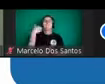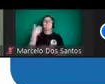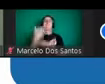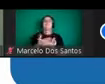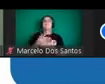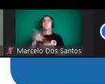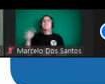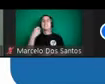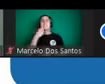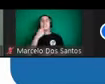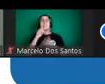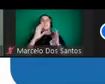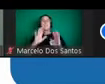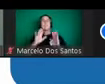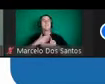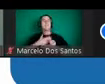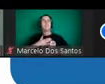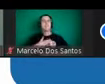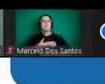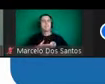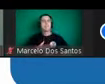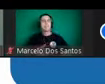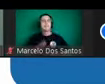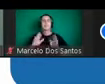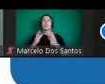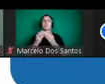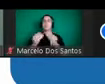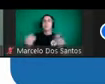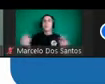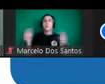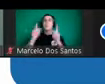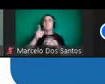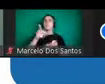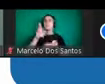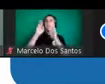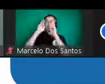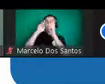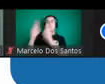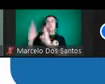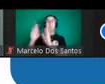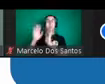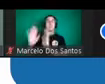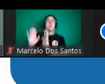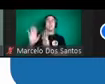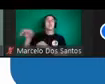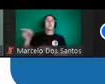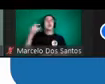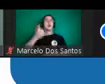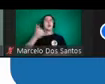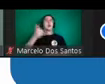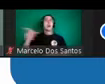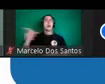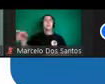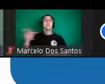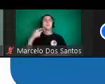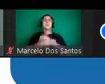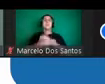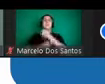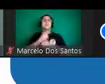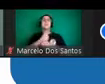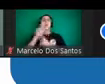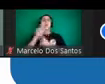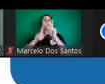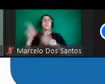también tener en cuenta sobre todo el respeto hacia su edad, ¿verdad? Los compañeros y compañeras con discapacidad intelectual, que